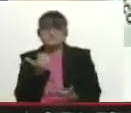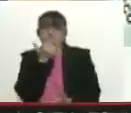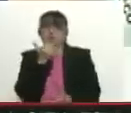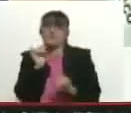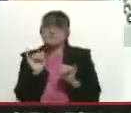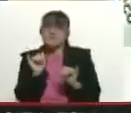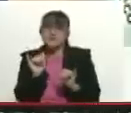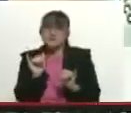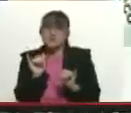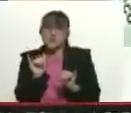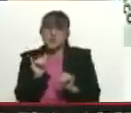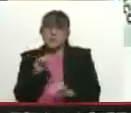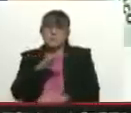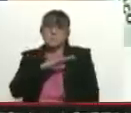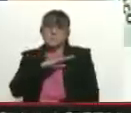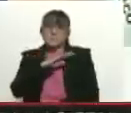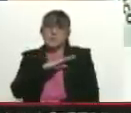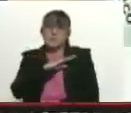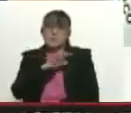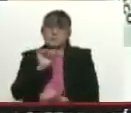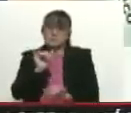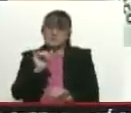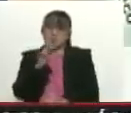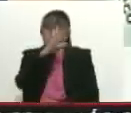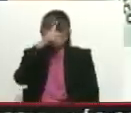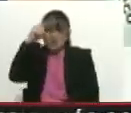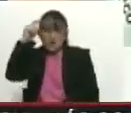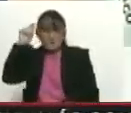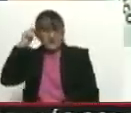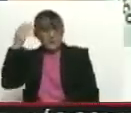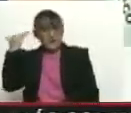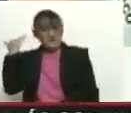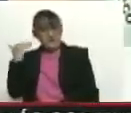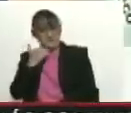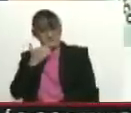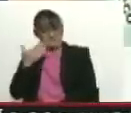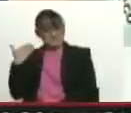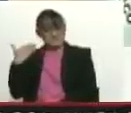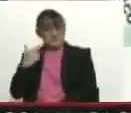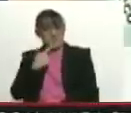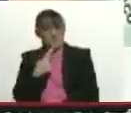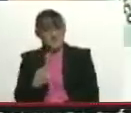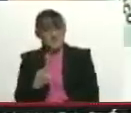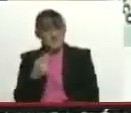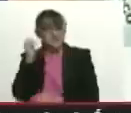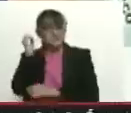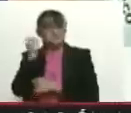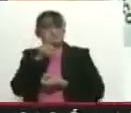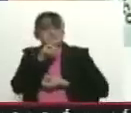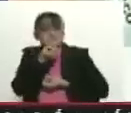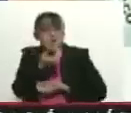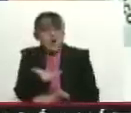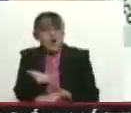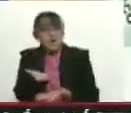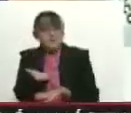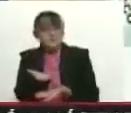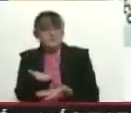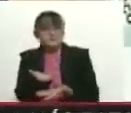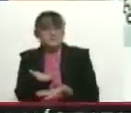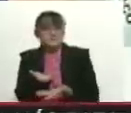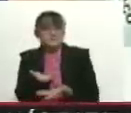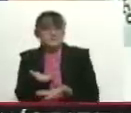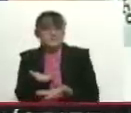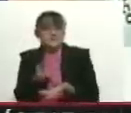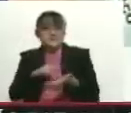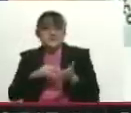lo que el propio Donald Trump dijo recientemente en una confesión que a la vez es una